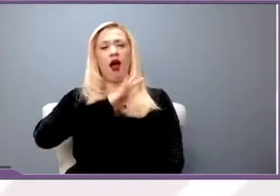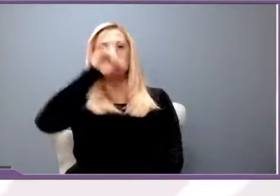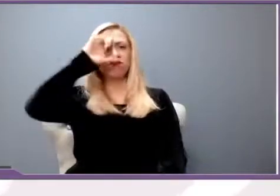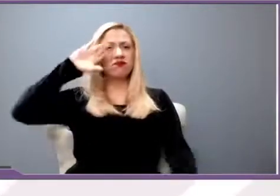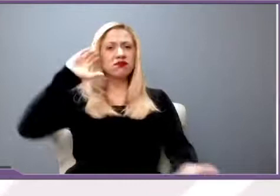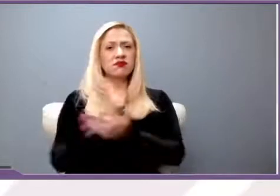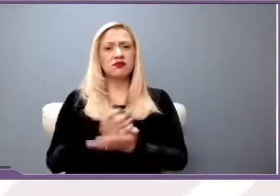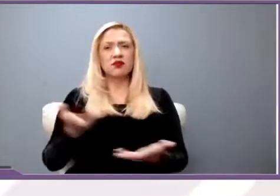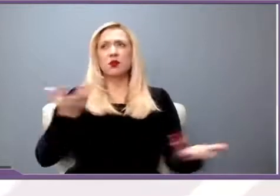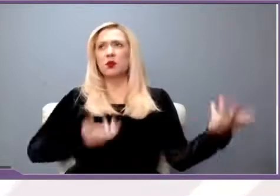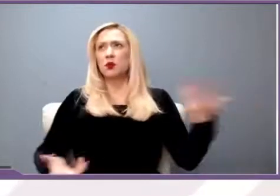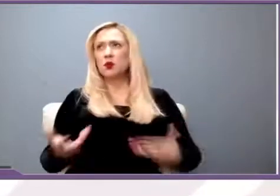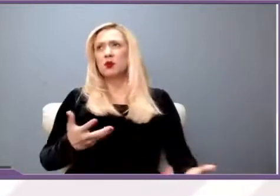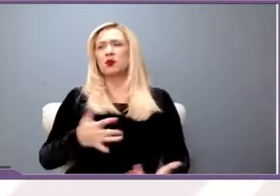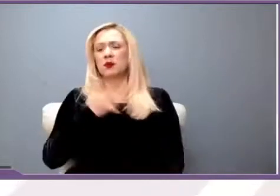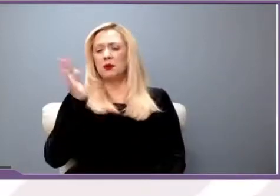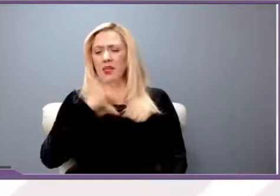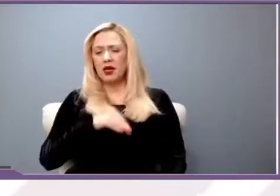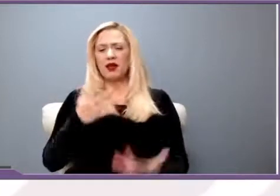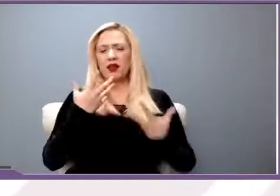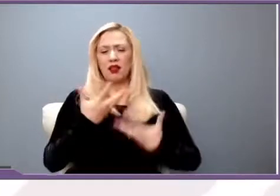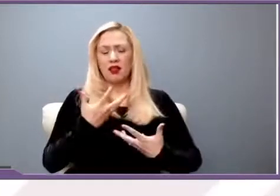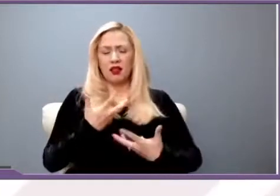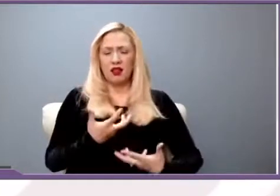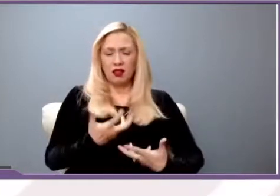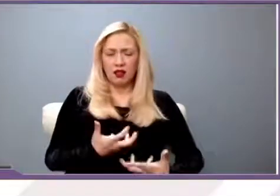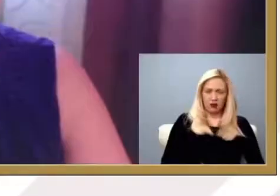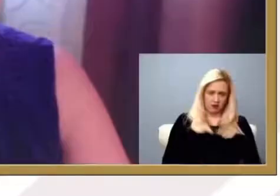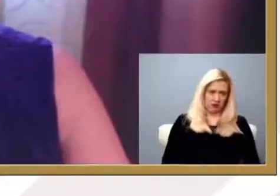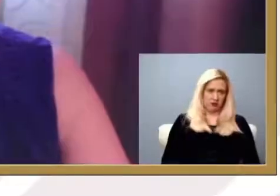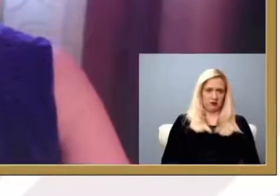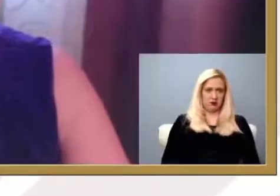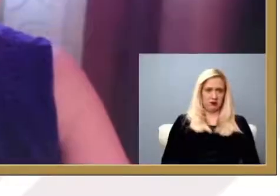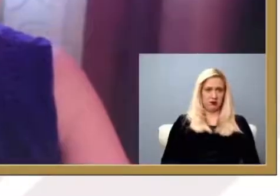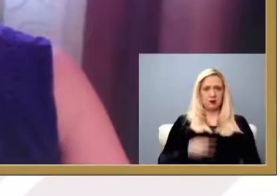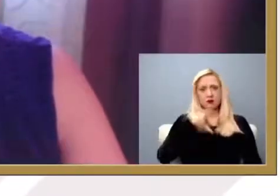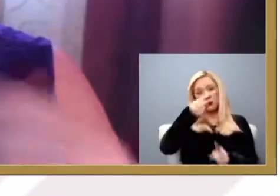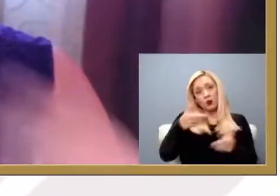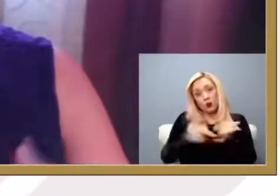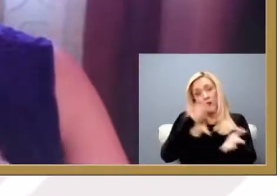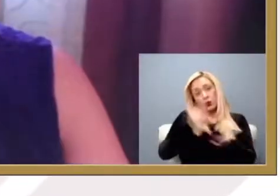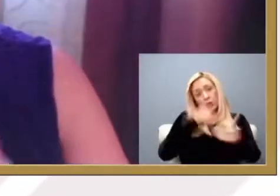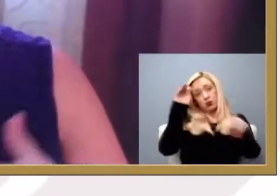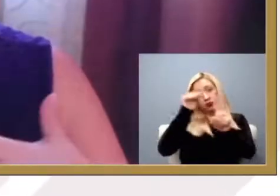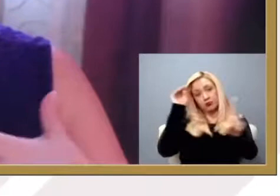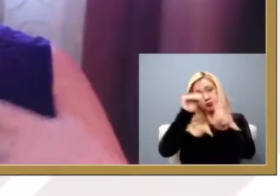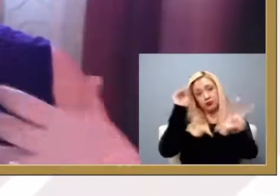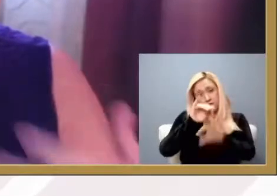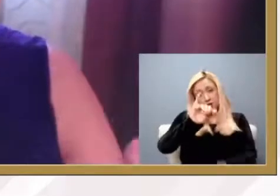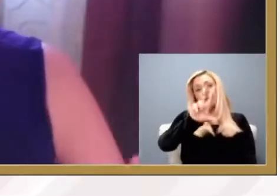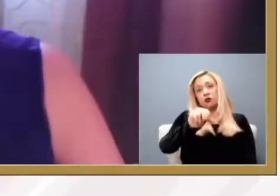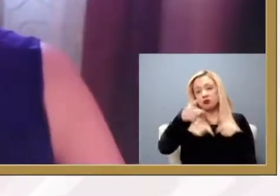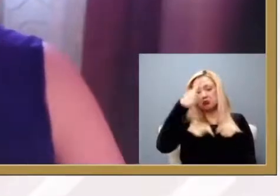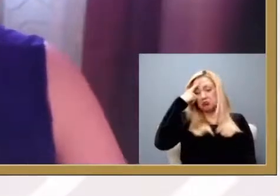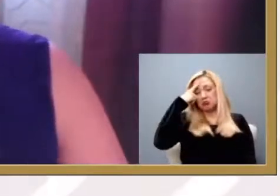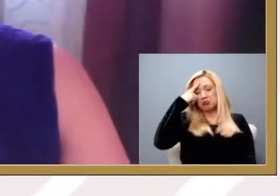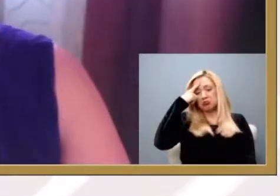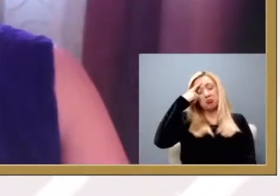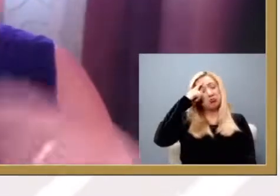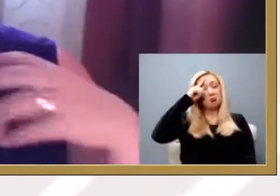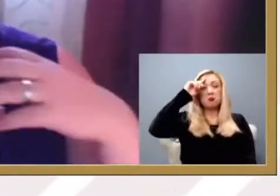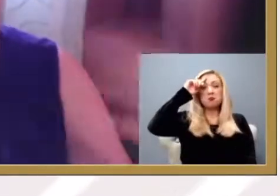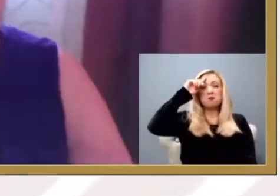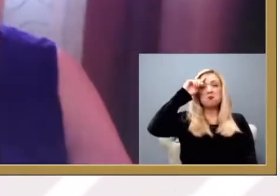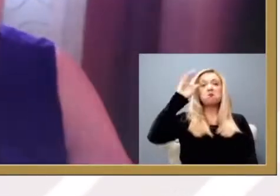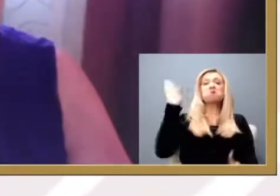daño a la salud mental muchas de las cosas que dicen que somos. Como, insisto, si tanto te repiten una idea, terminas reproduciéndola sin darte cuenta, ¿no? Y